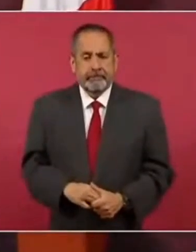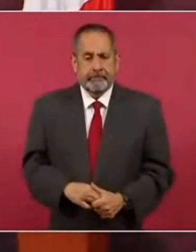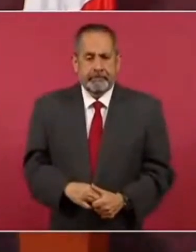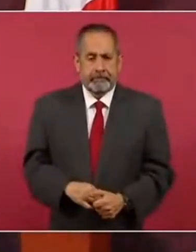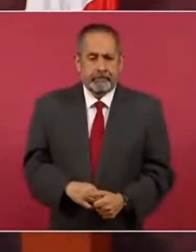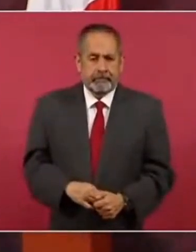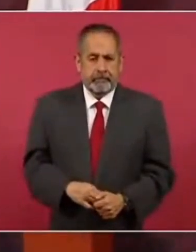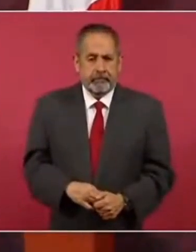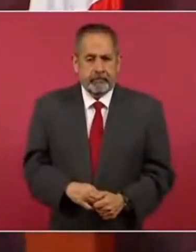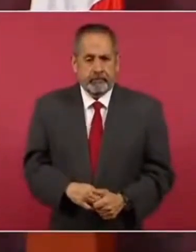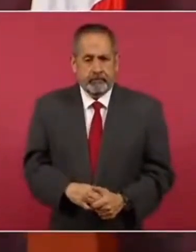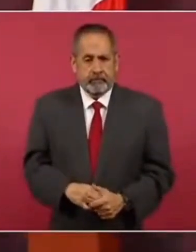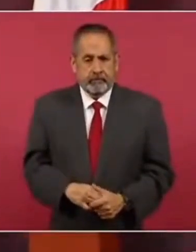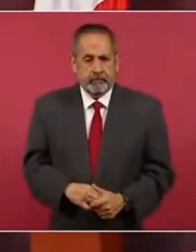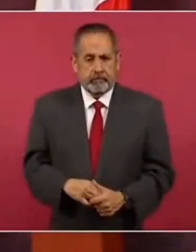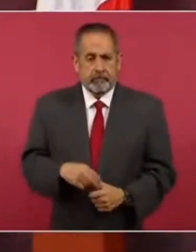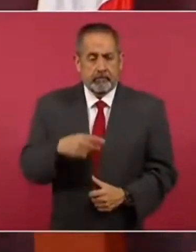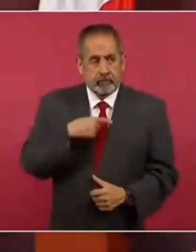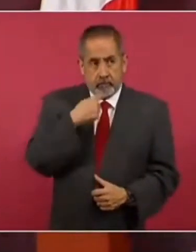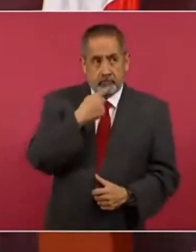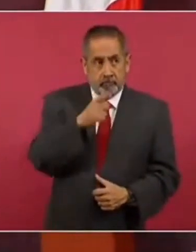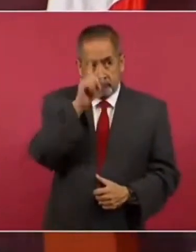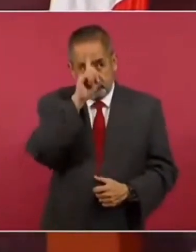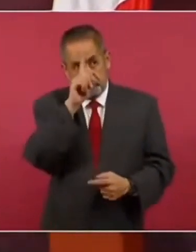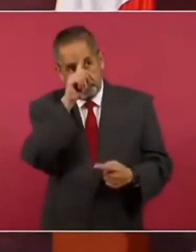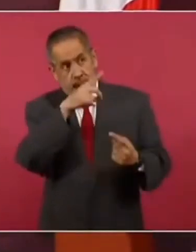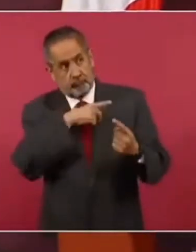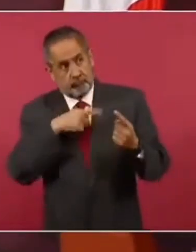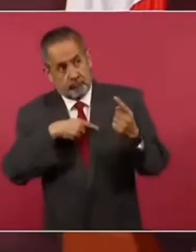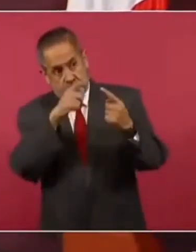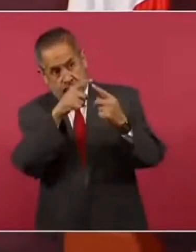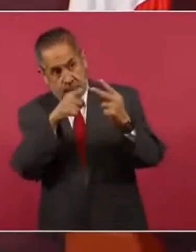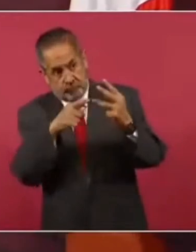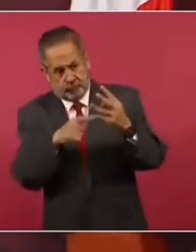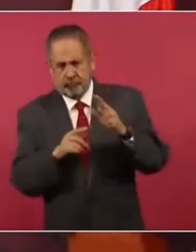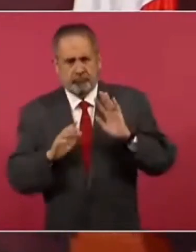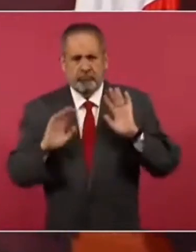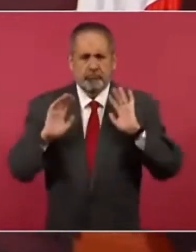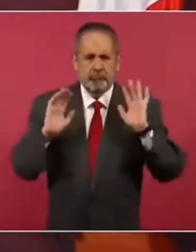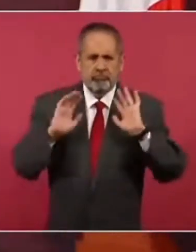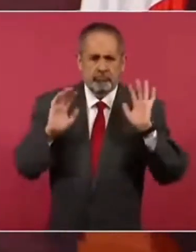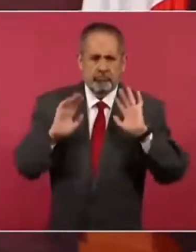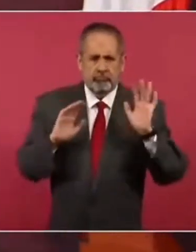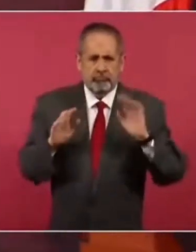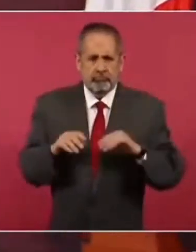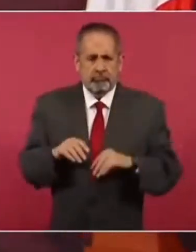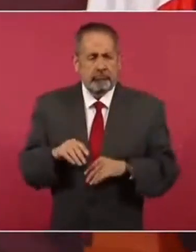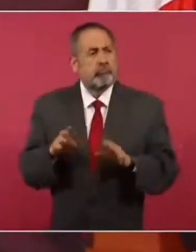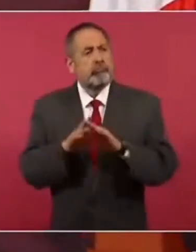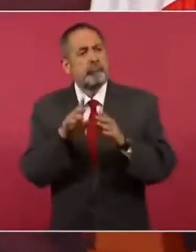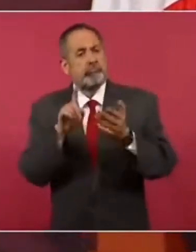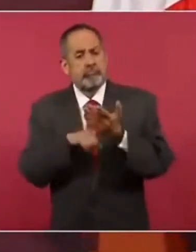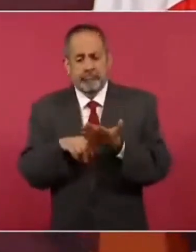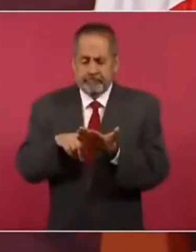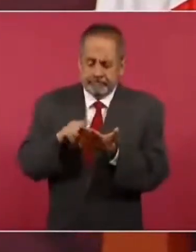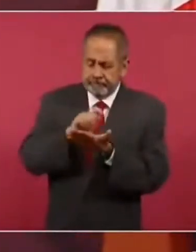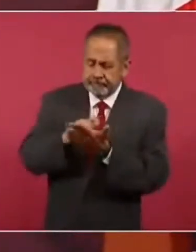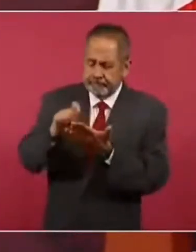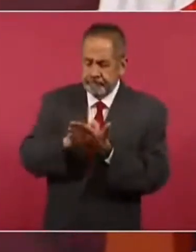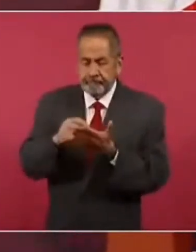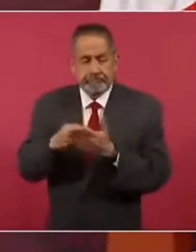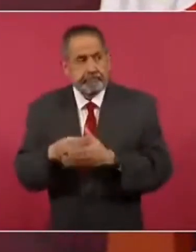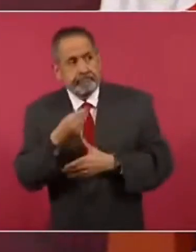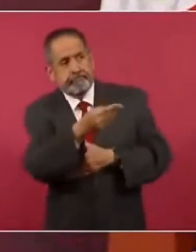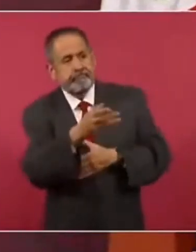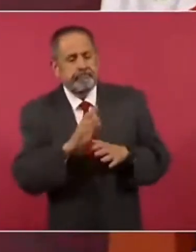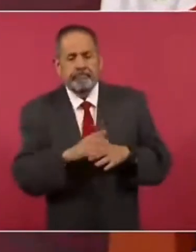No hablo de orientar, mucho menos de editorializar, o concientizar,